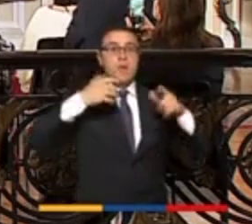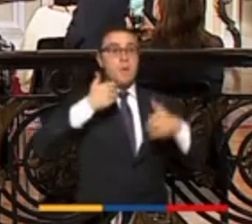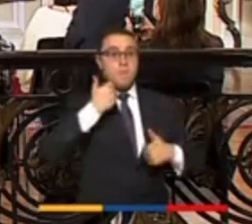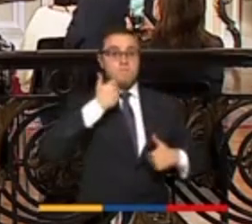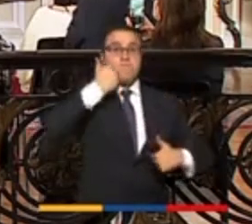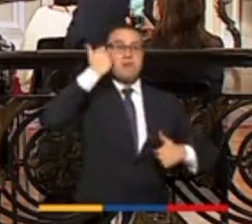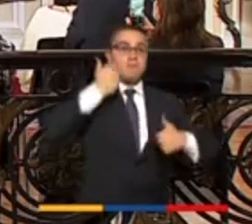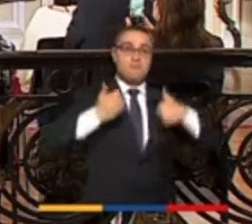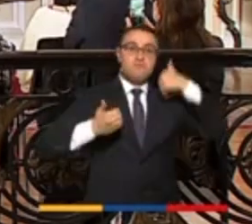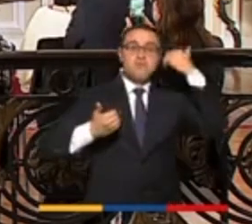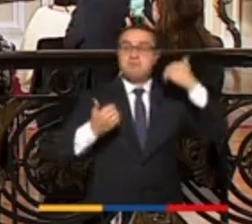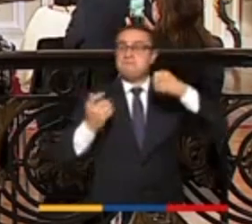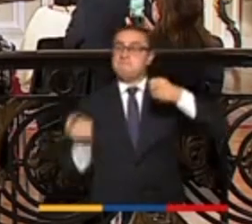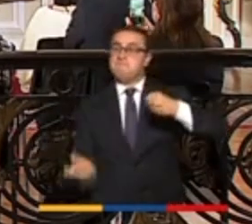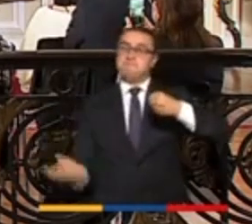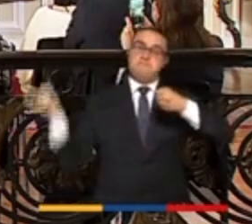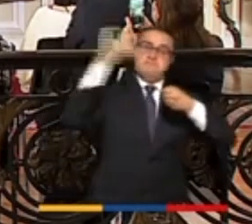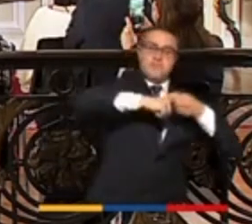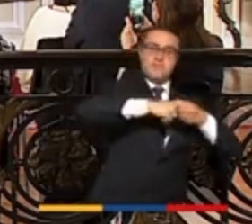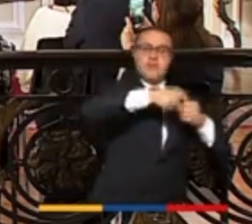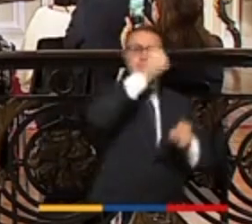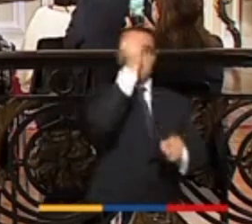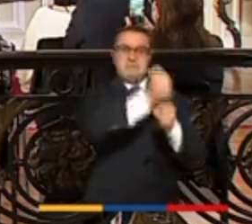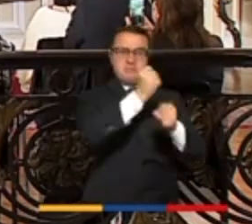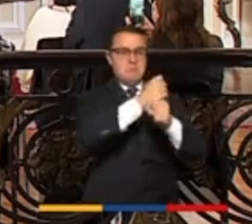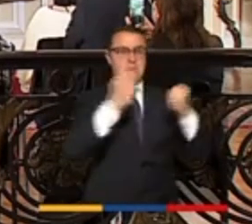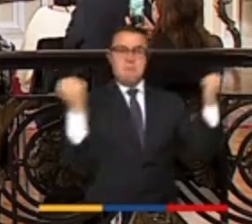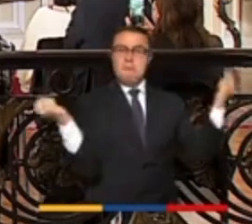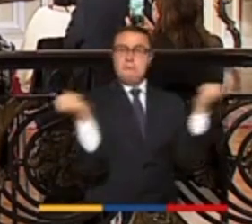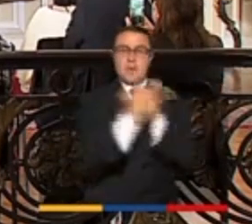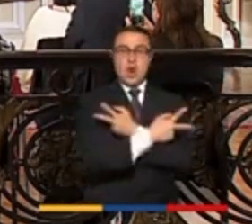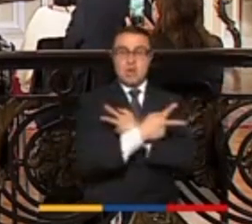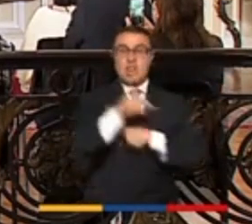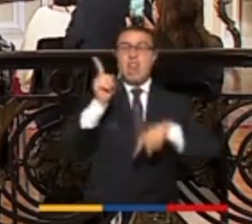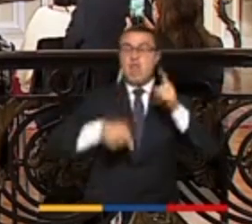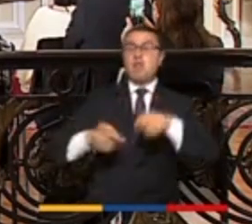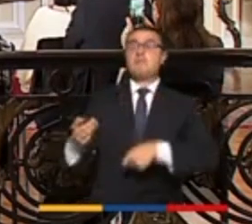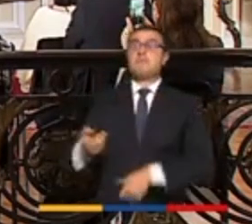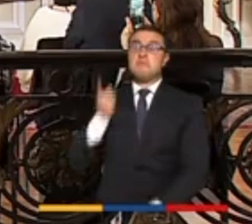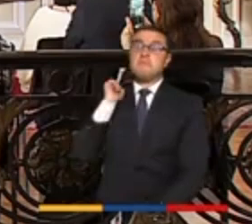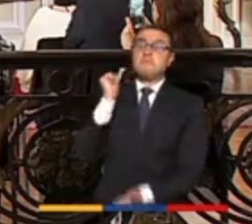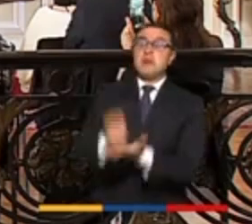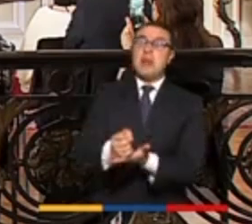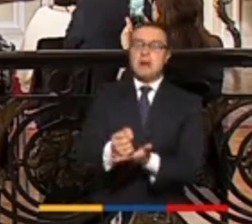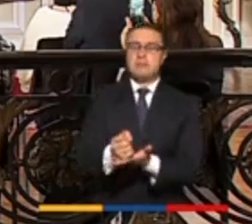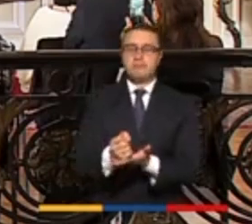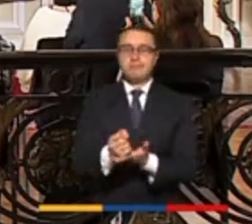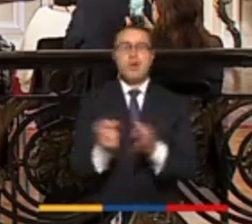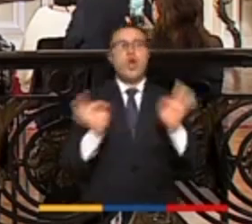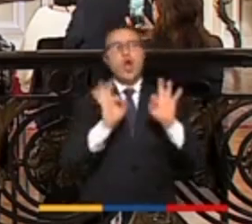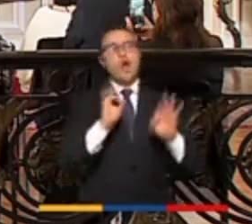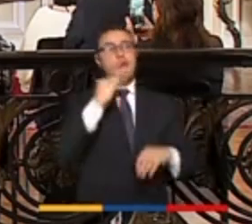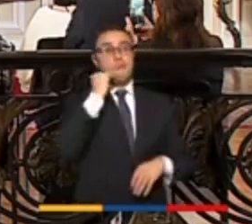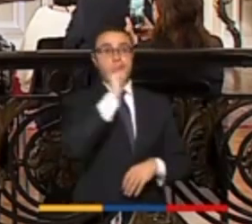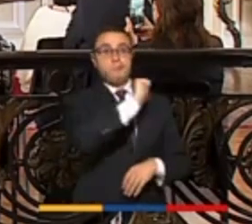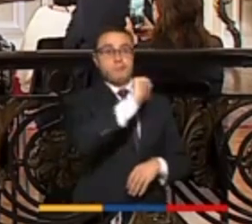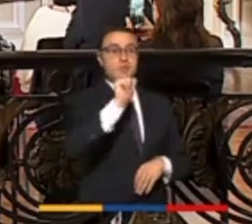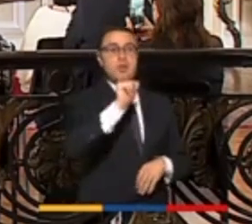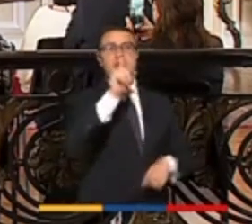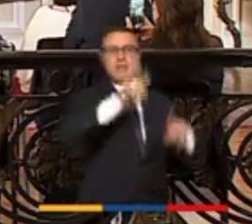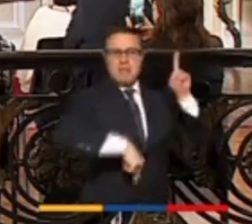fuerza, a cadenas de la violencia, sea porque las mujeres son esclavizadas